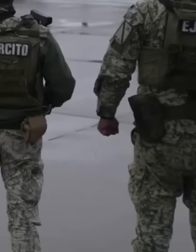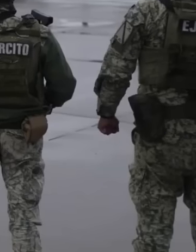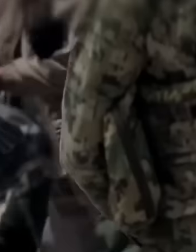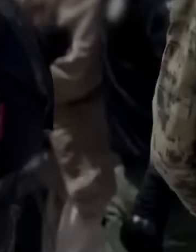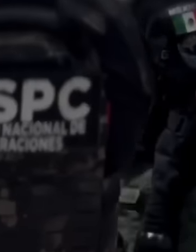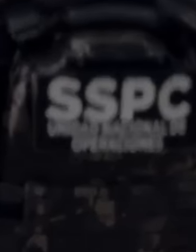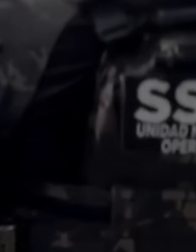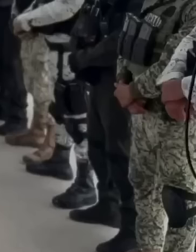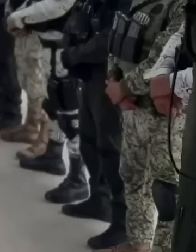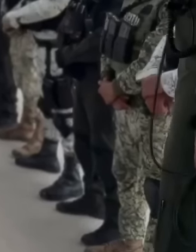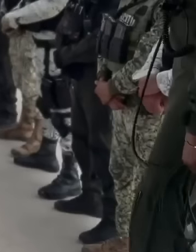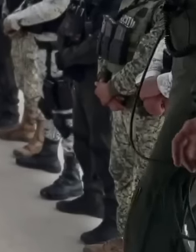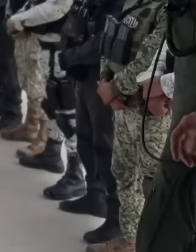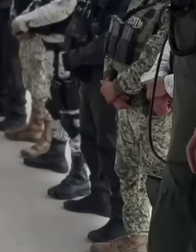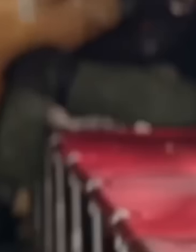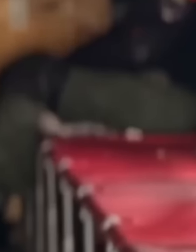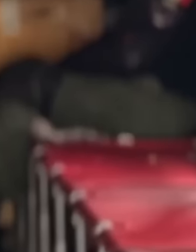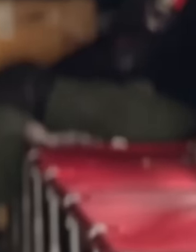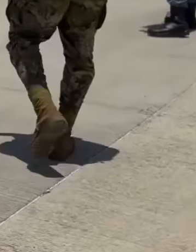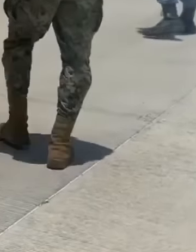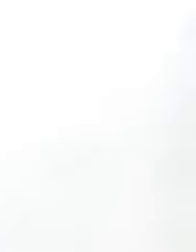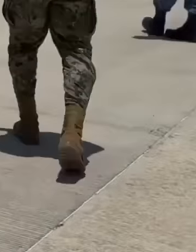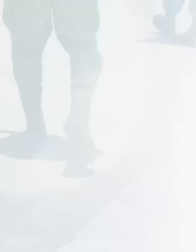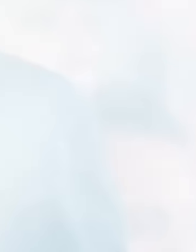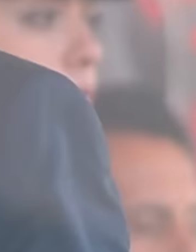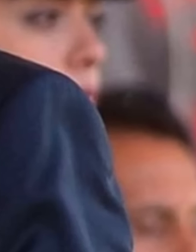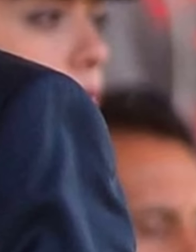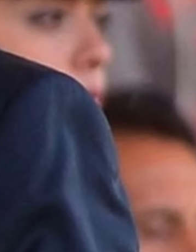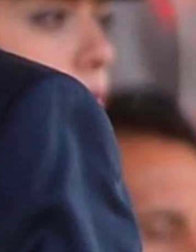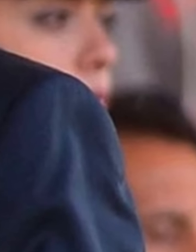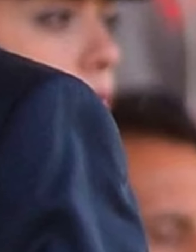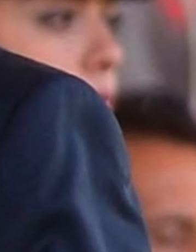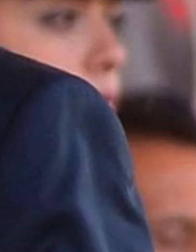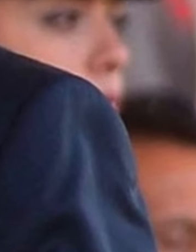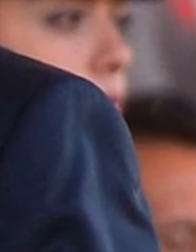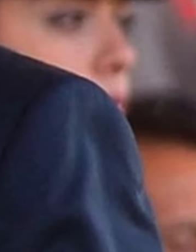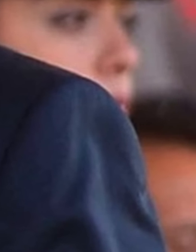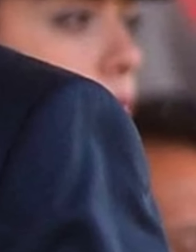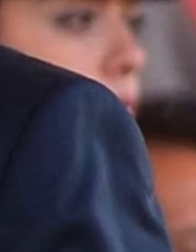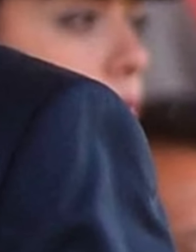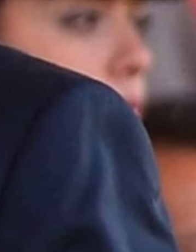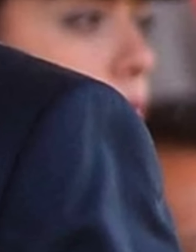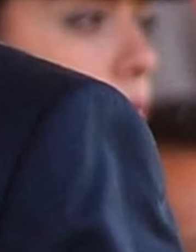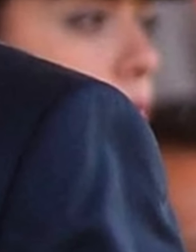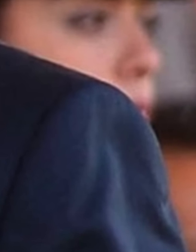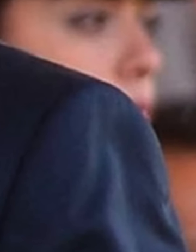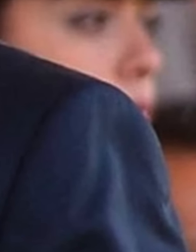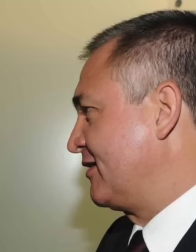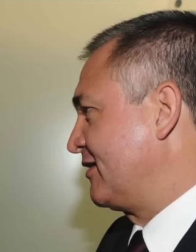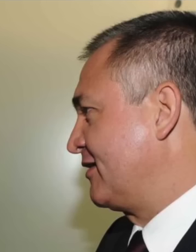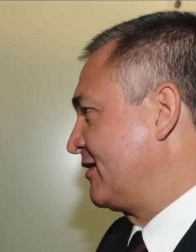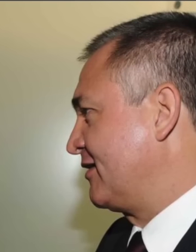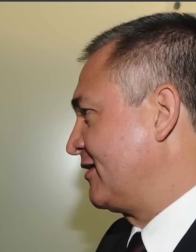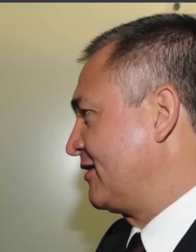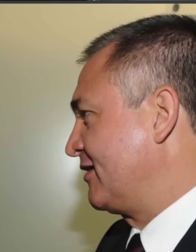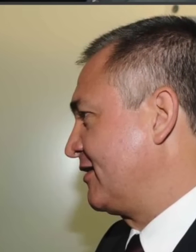ni el PRIAN ni su superpolicía, Genaro García Luna, lograron en todo su sexenio. Mientras en el